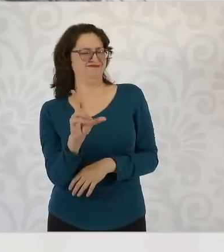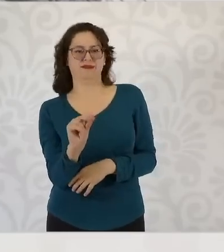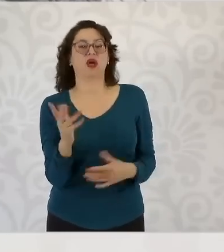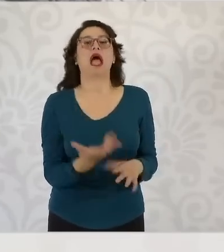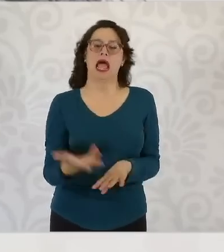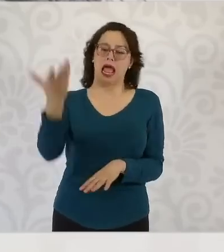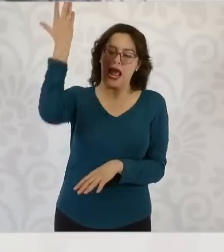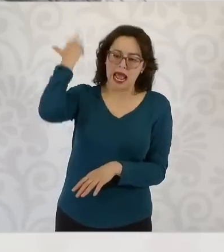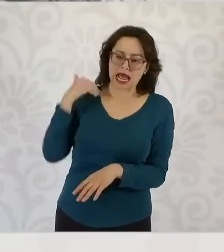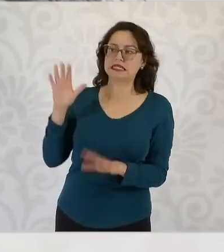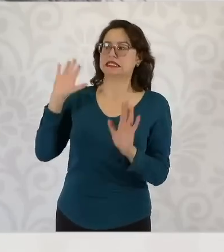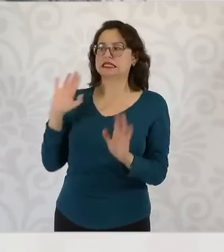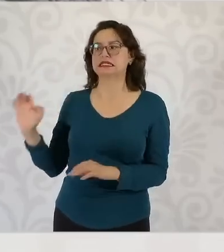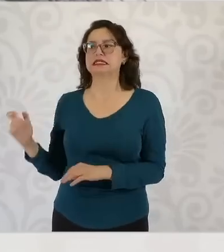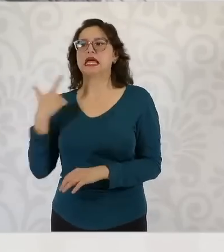como